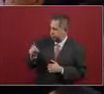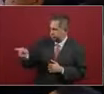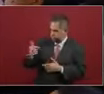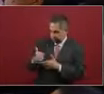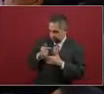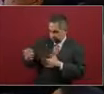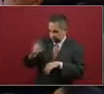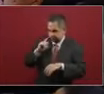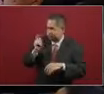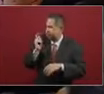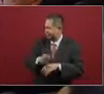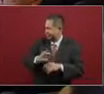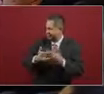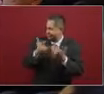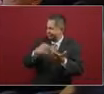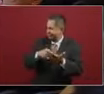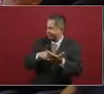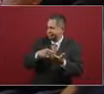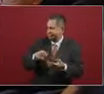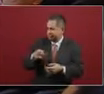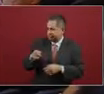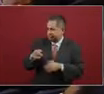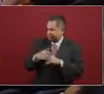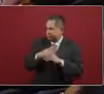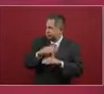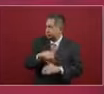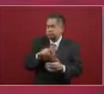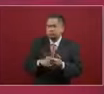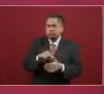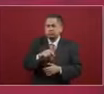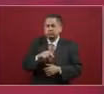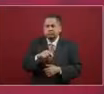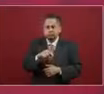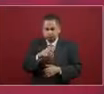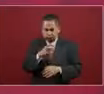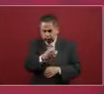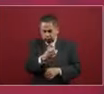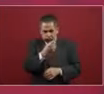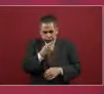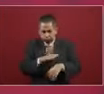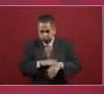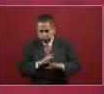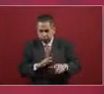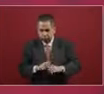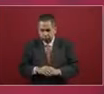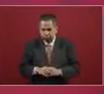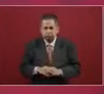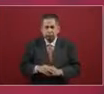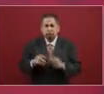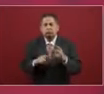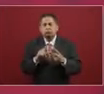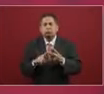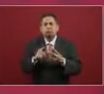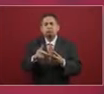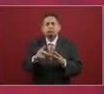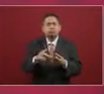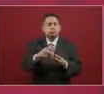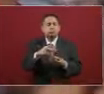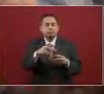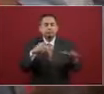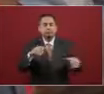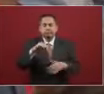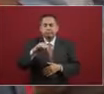ayude a investigar sobre este asunto, ¿no? Eso es lo que… Y el segundo es Mexicana de Aviación